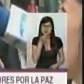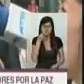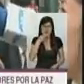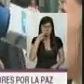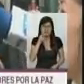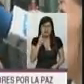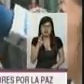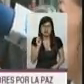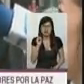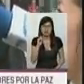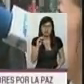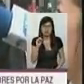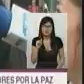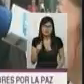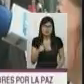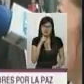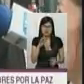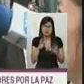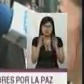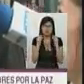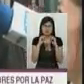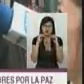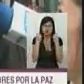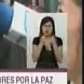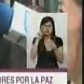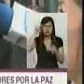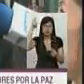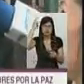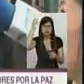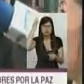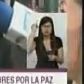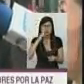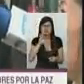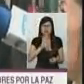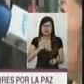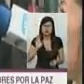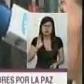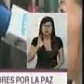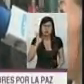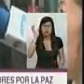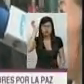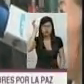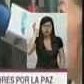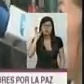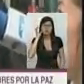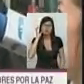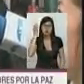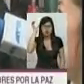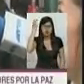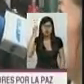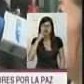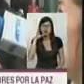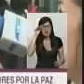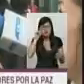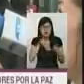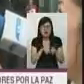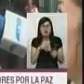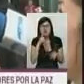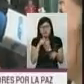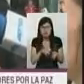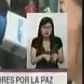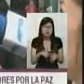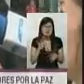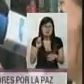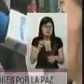por ejemplo, ¿no? Debería ser el partido Pazzi al poder. Porque está su cuñada, está la mujer, está el hermano, vean la lista.